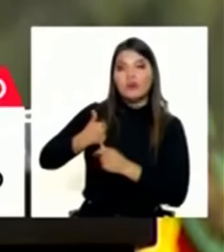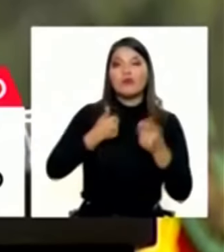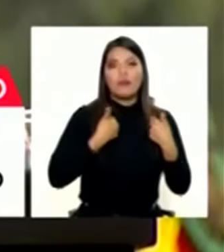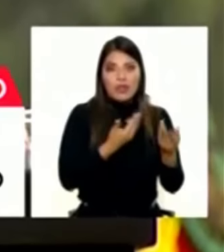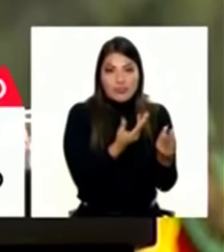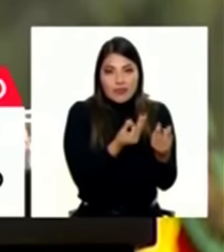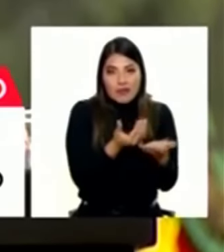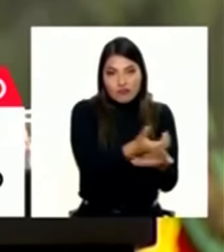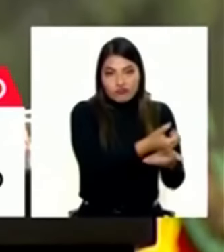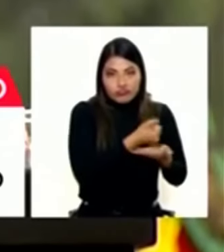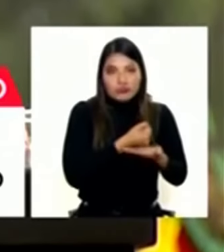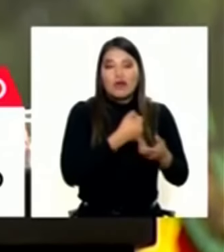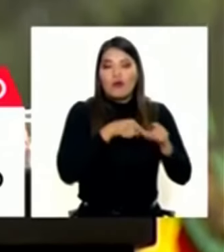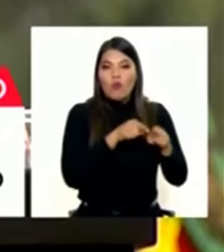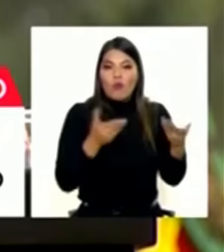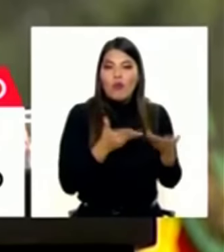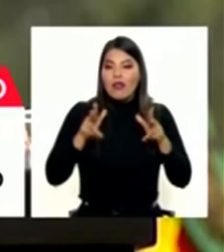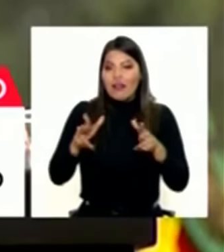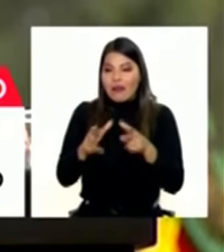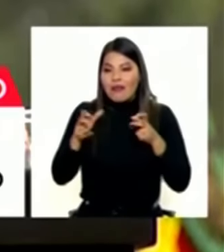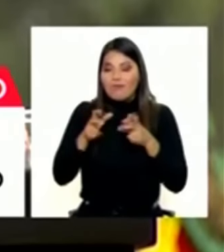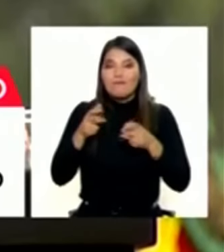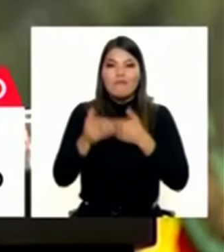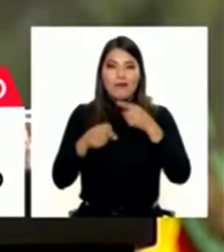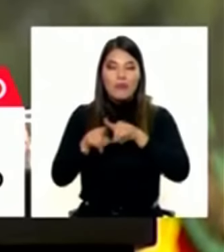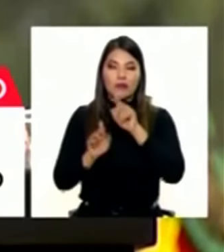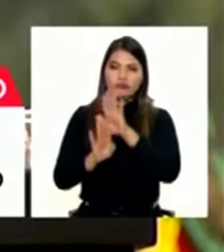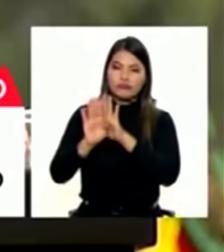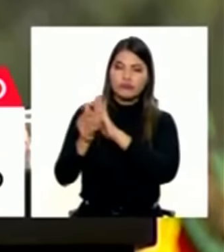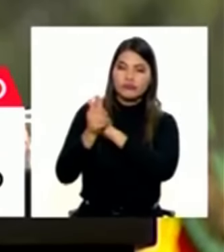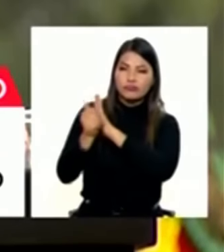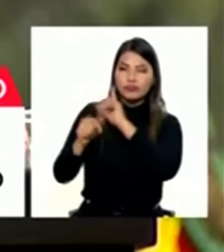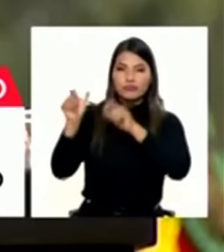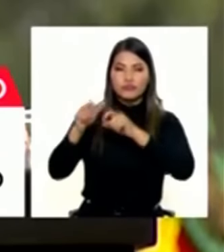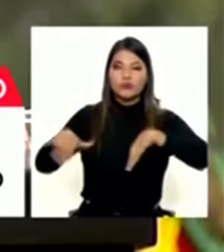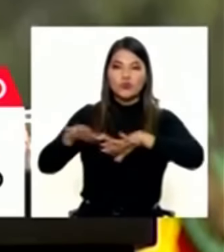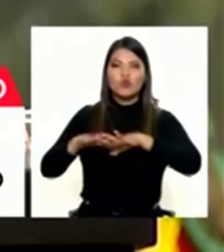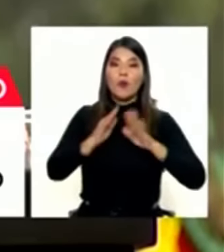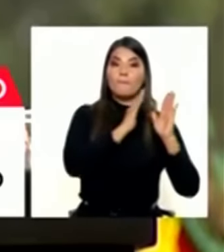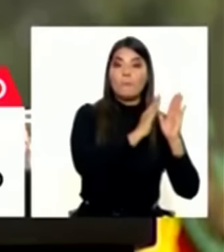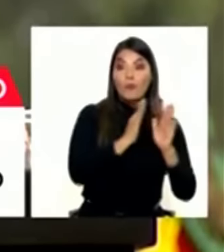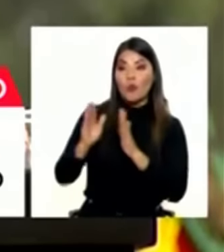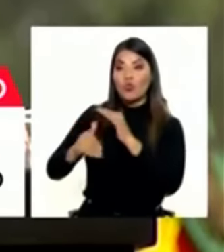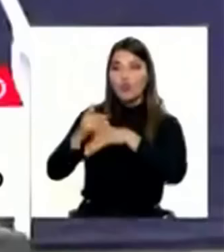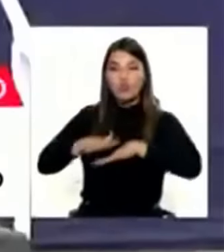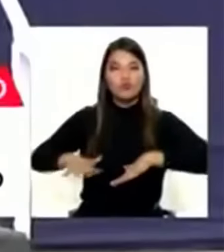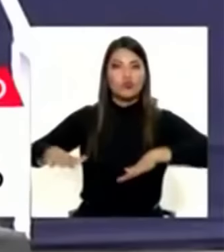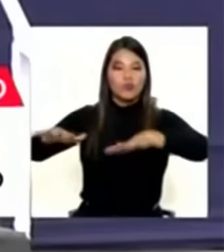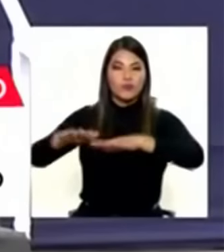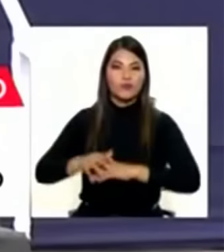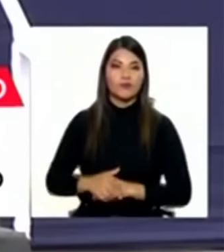financiera para la recuperación de capacidades y mejoramiento de los procesos en todo